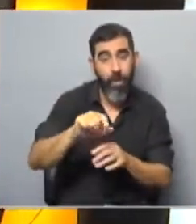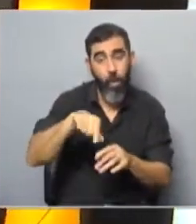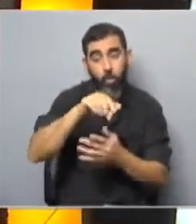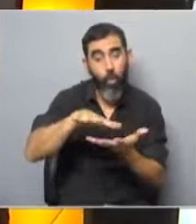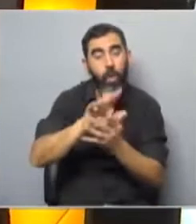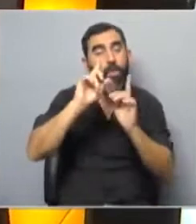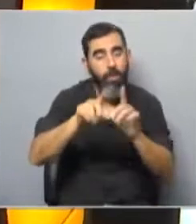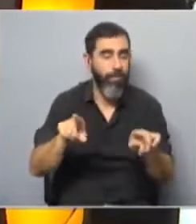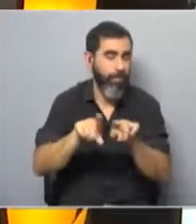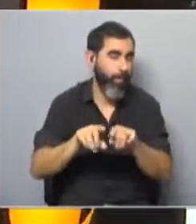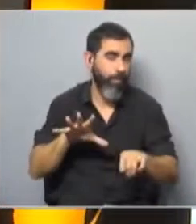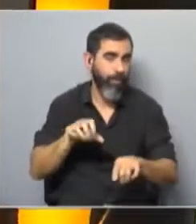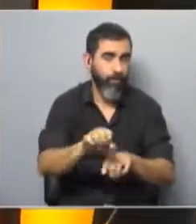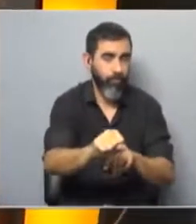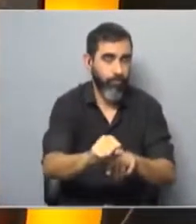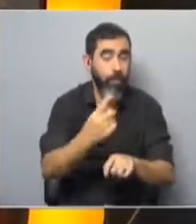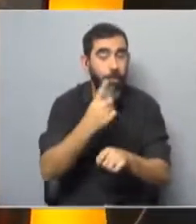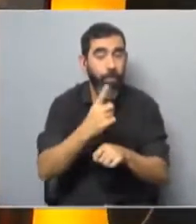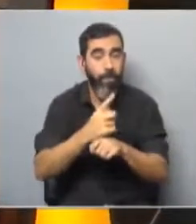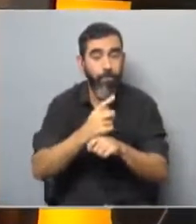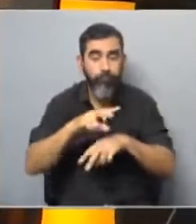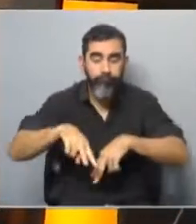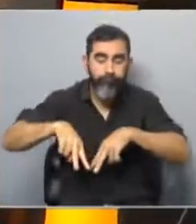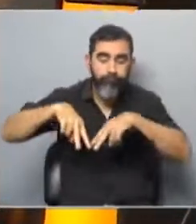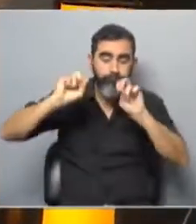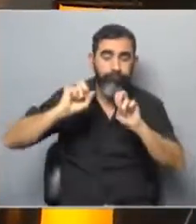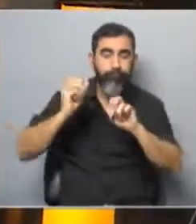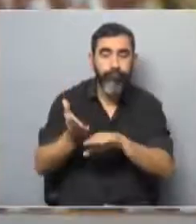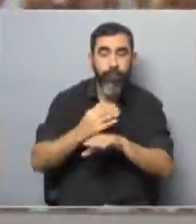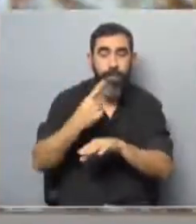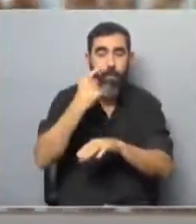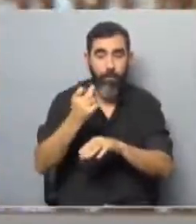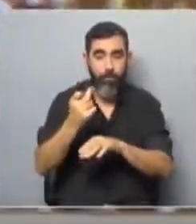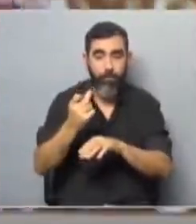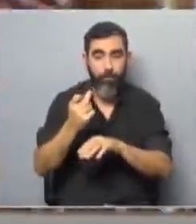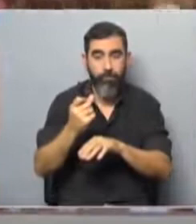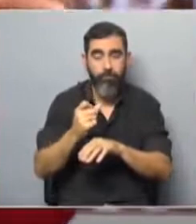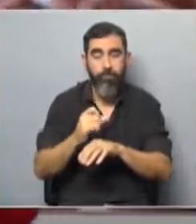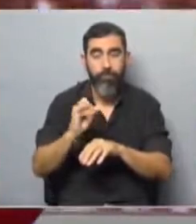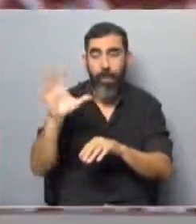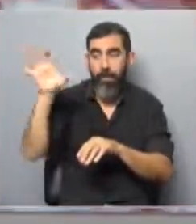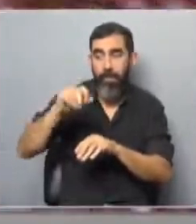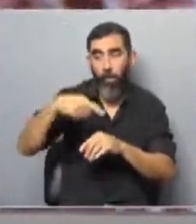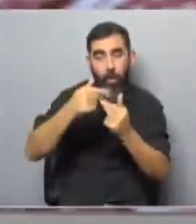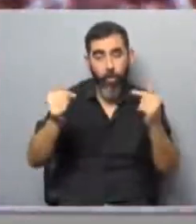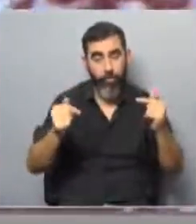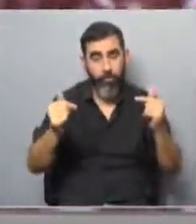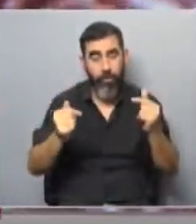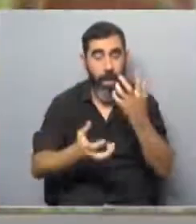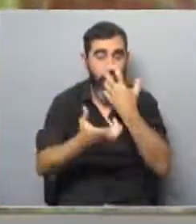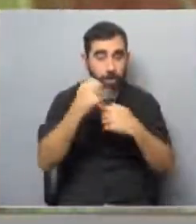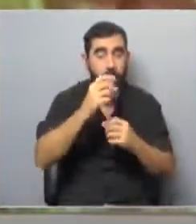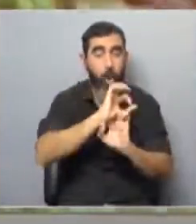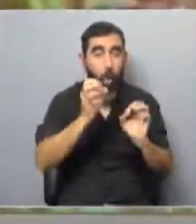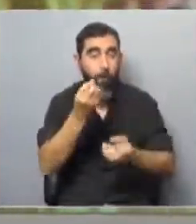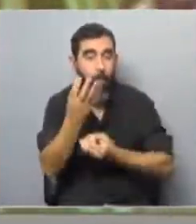introducir sea invasora también. Entonces, primero prevenir el ingreso, ser precavidos frente a la introducción de otros organismos, principalmente con